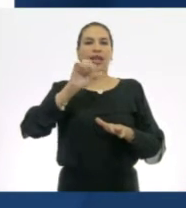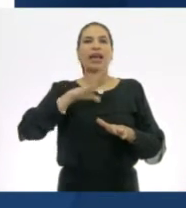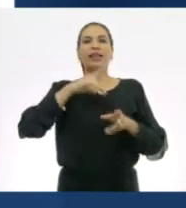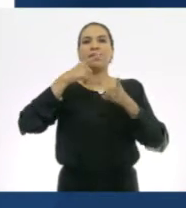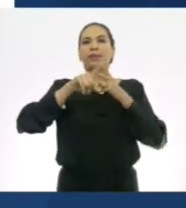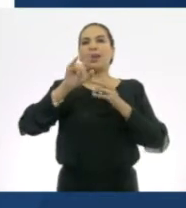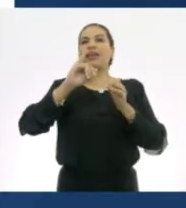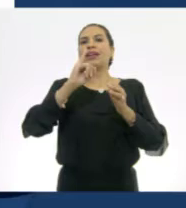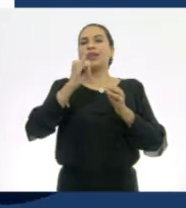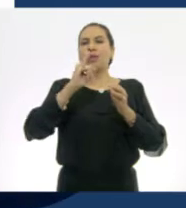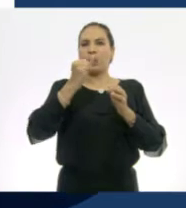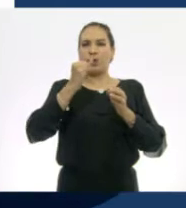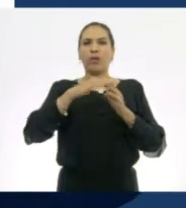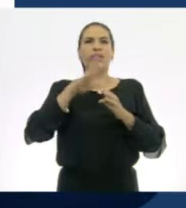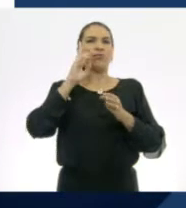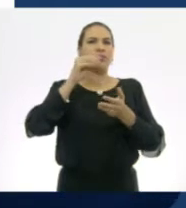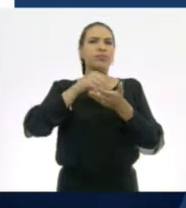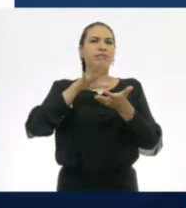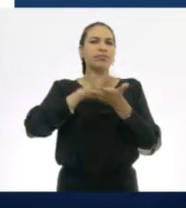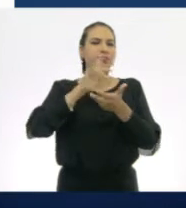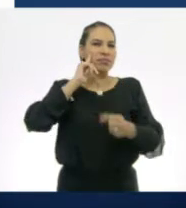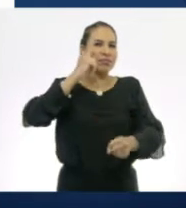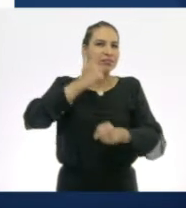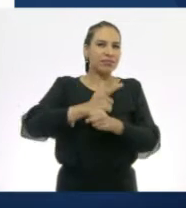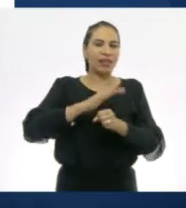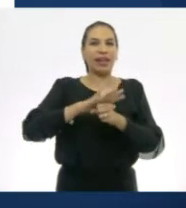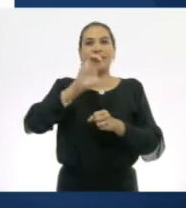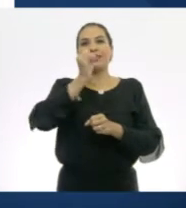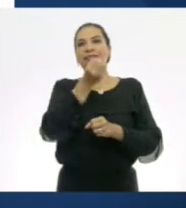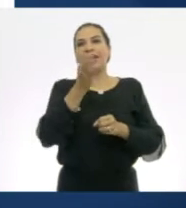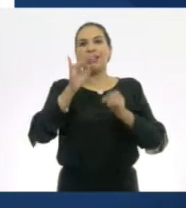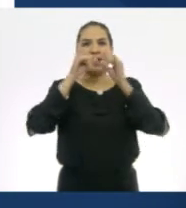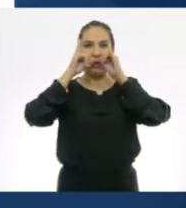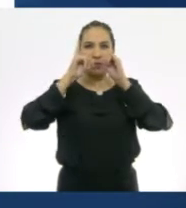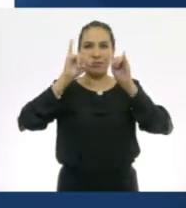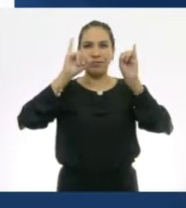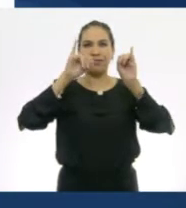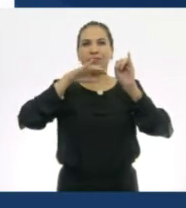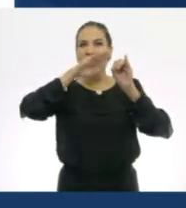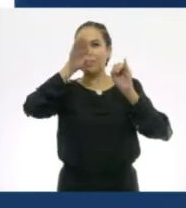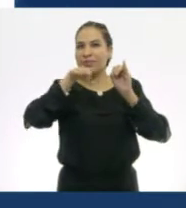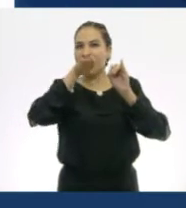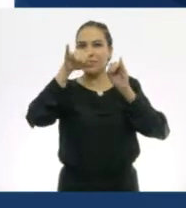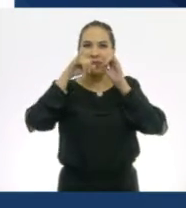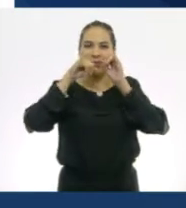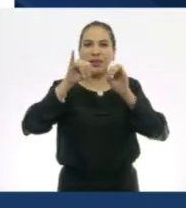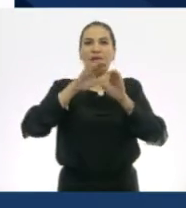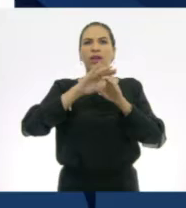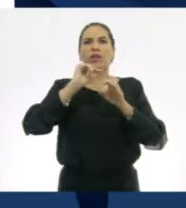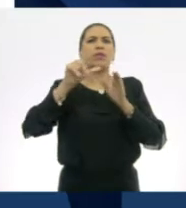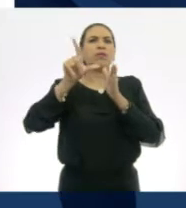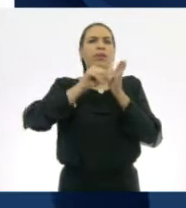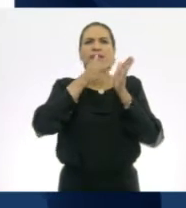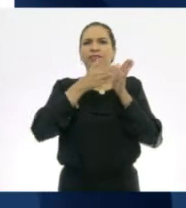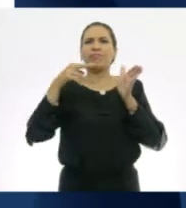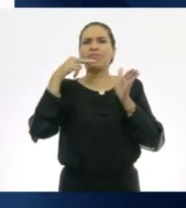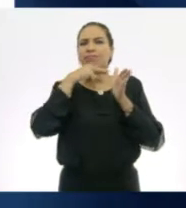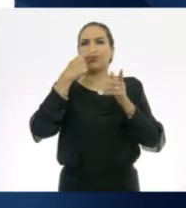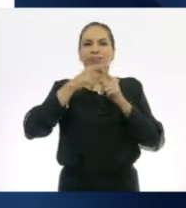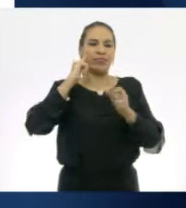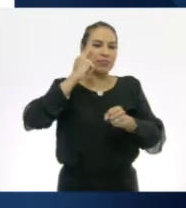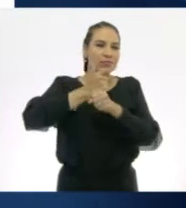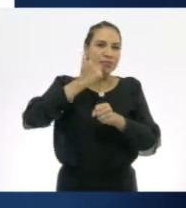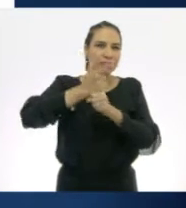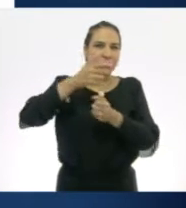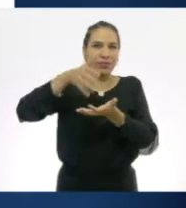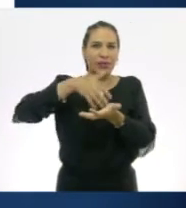inicios de junio, se reportó el descubrimiento de unos 60 mamuts y prácticamente en unos cuantos meses, los hallazgos